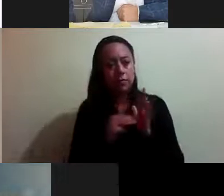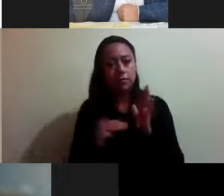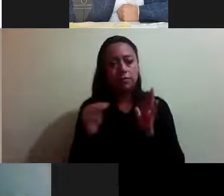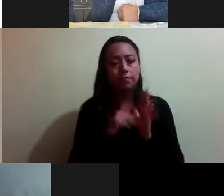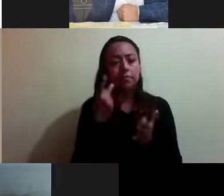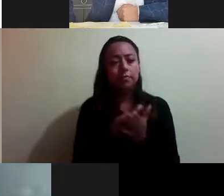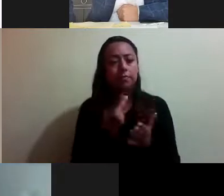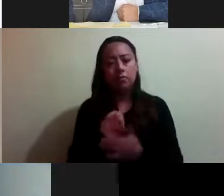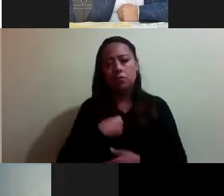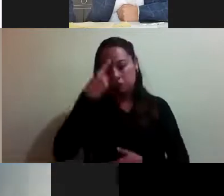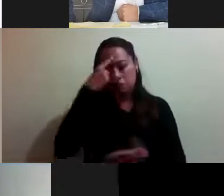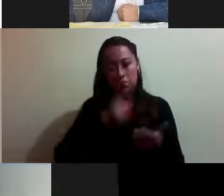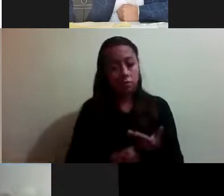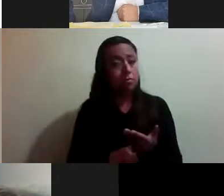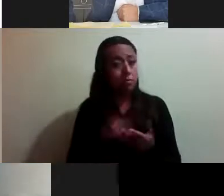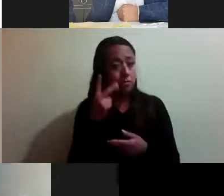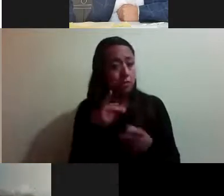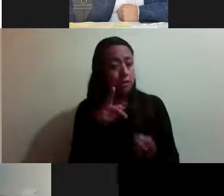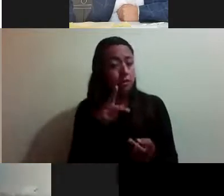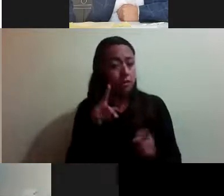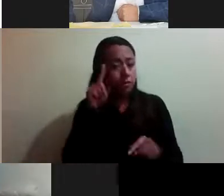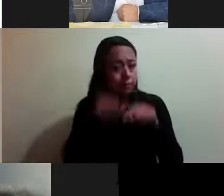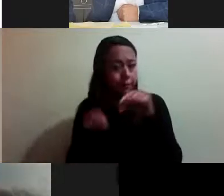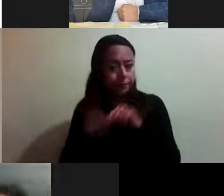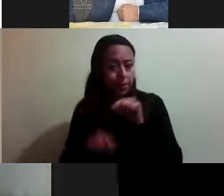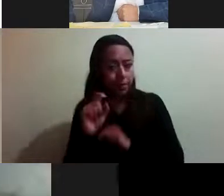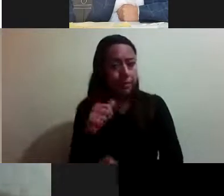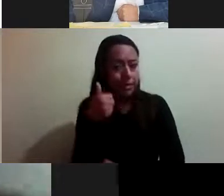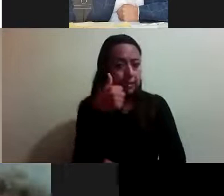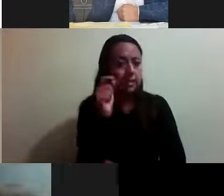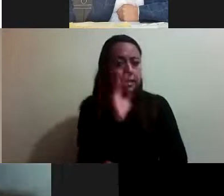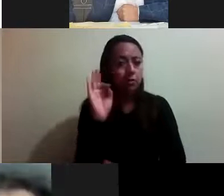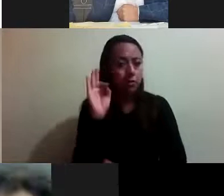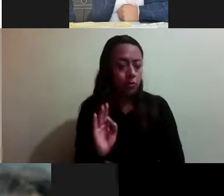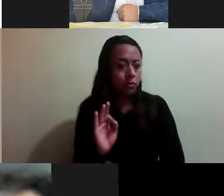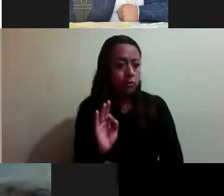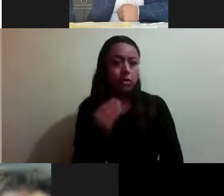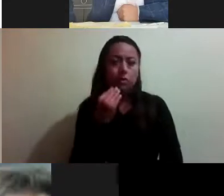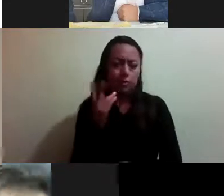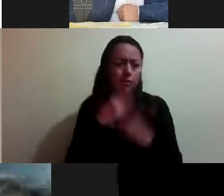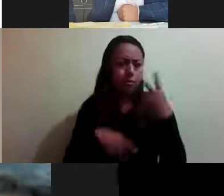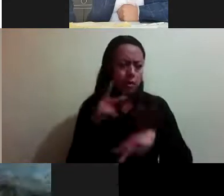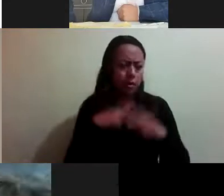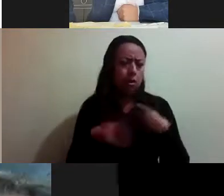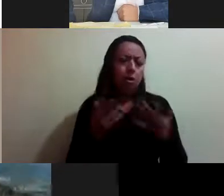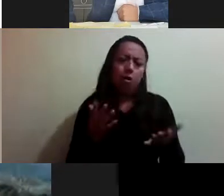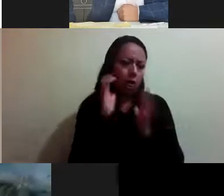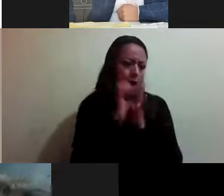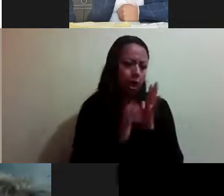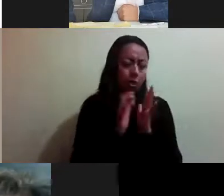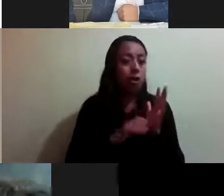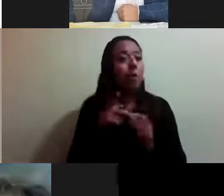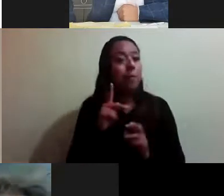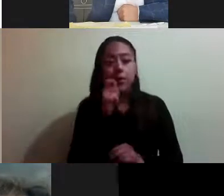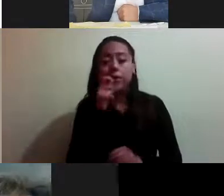creemos, un recorte significativo del 26%. Siempre bienvenida el economizar, pero también